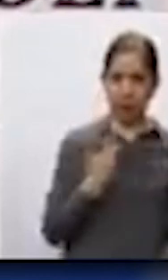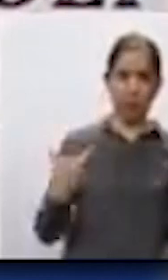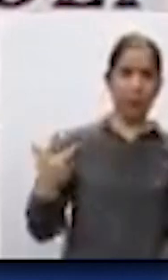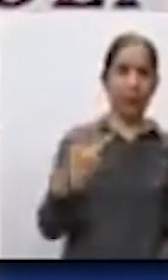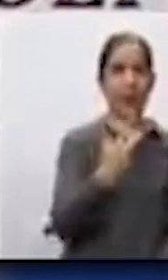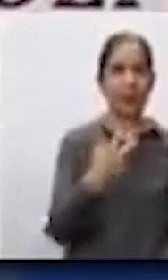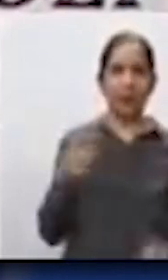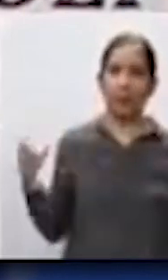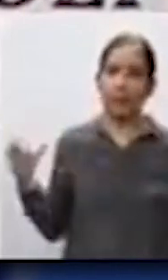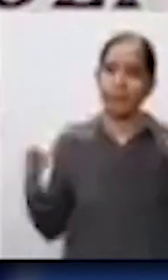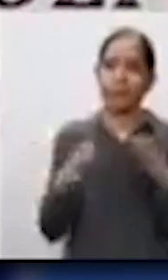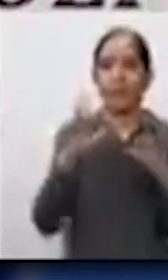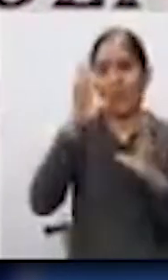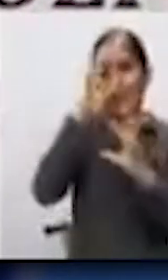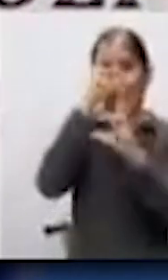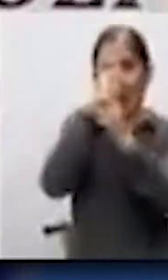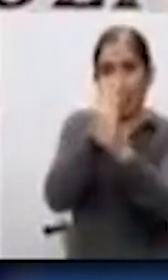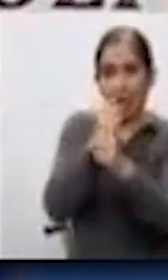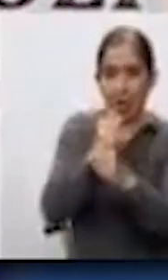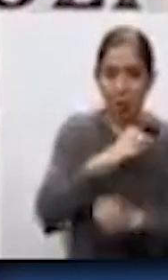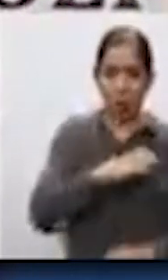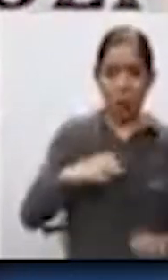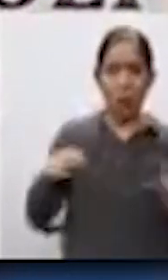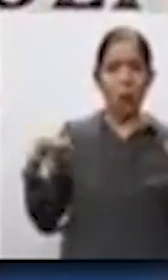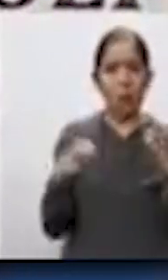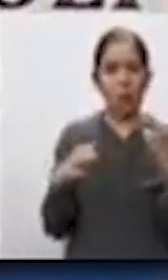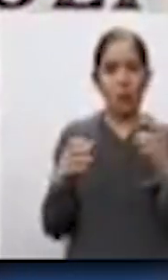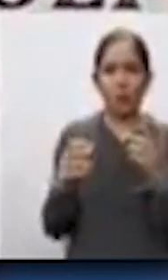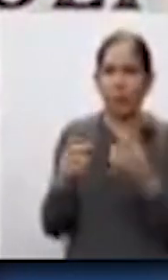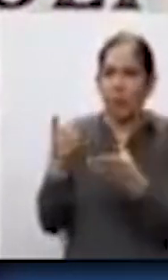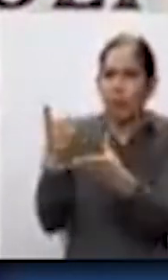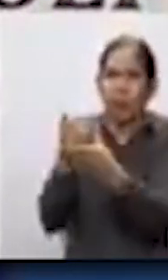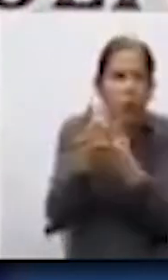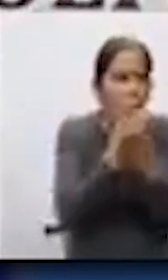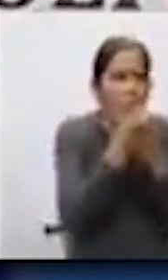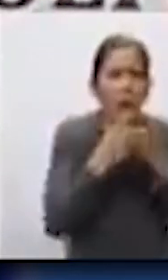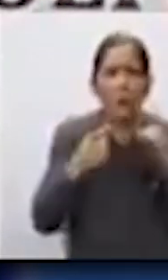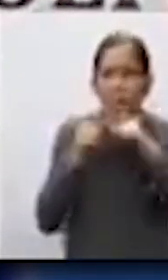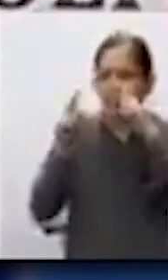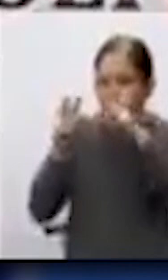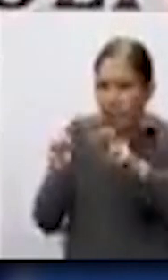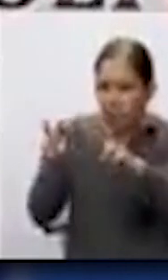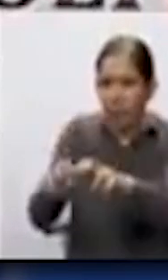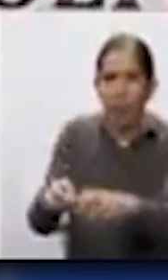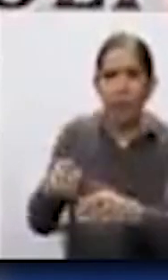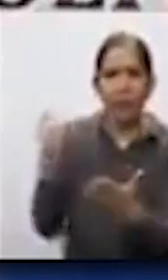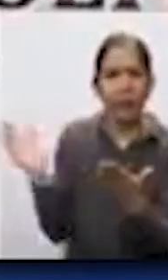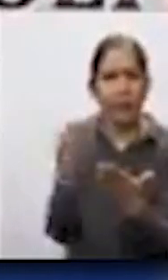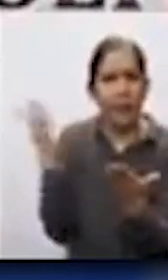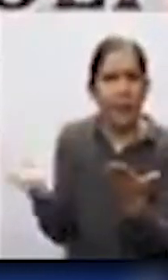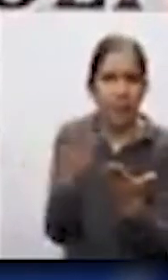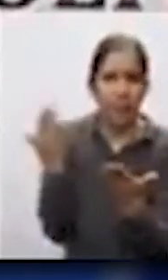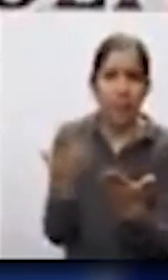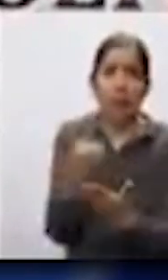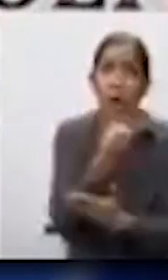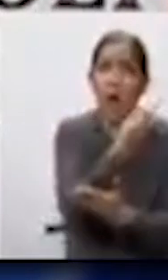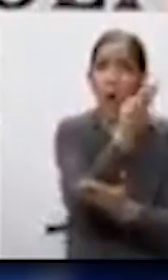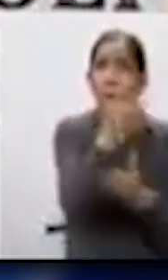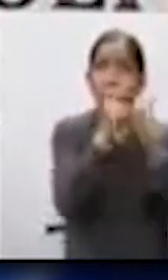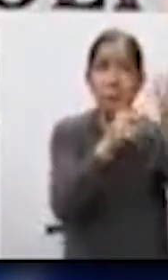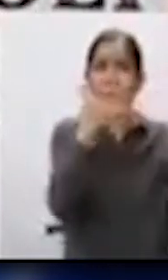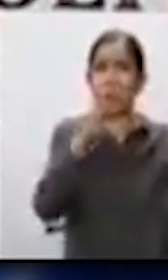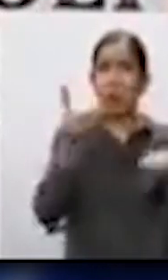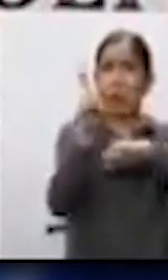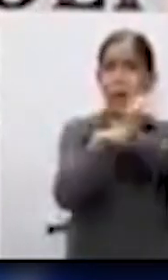de casos de violación y feminicidio en el que los sentenciados fueron liberados. Esta comisión